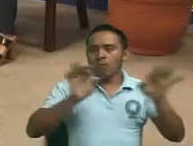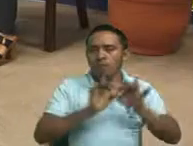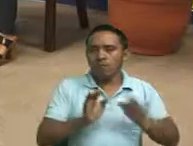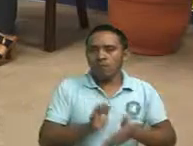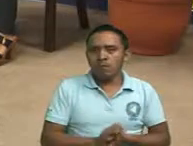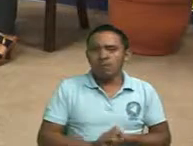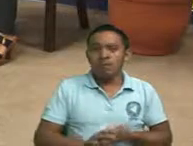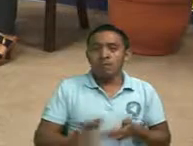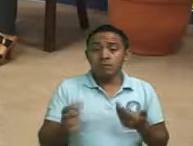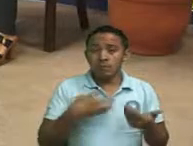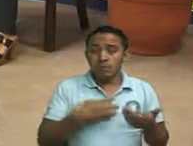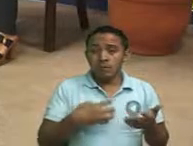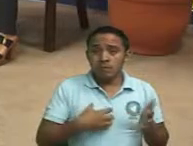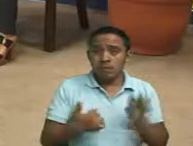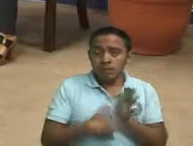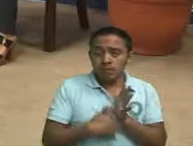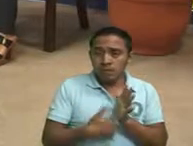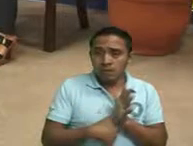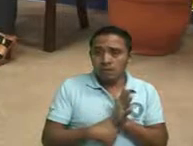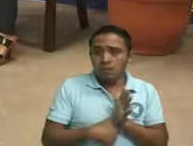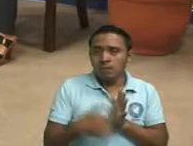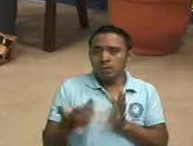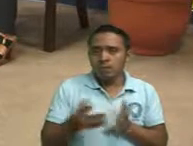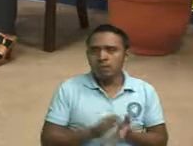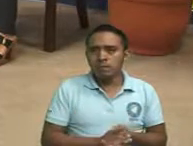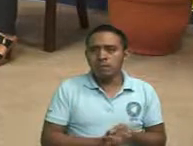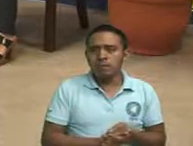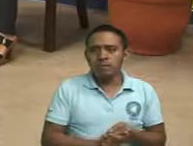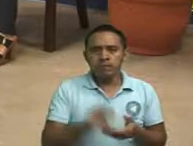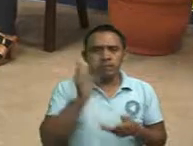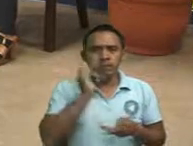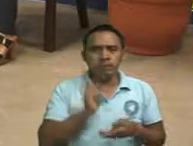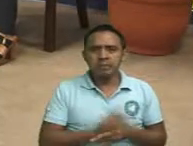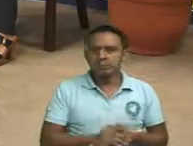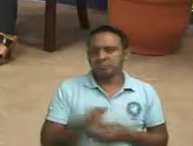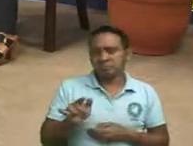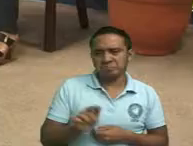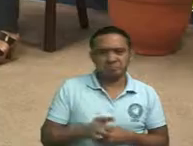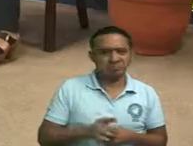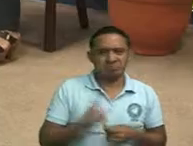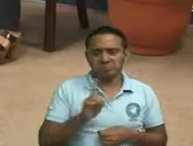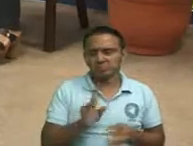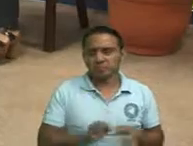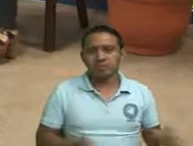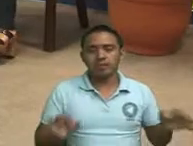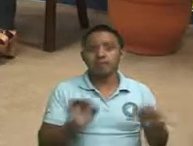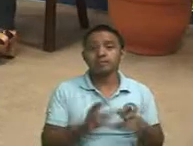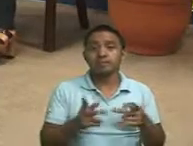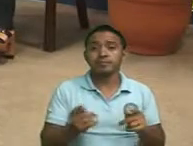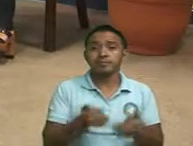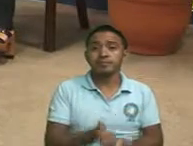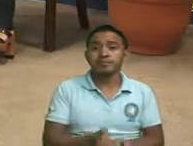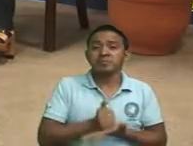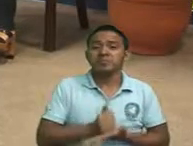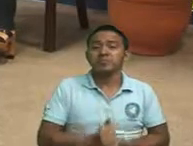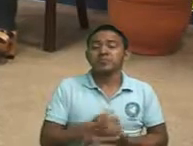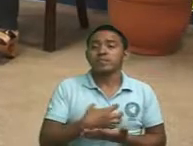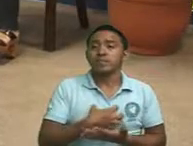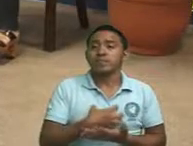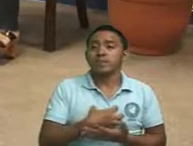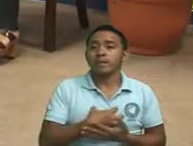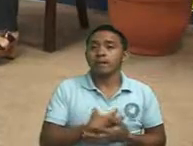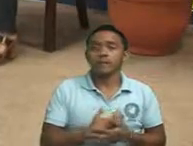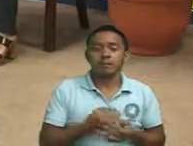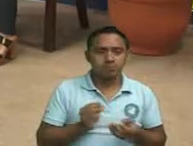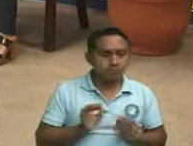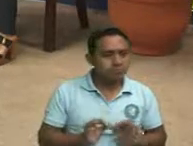las meriendas. Las meriendas, tal vez la gente la mira como insignificante, pero ayudan a nuestro cuerpo a mantenerlo un